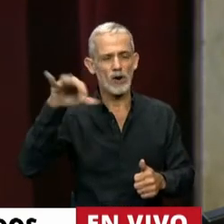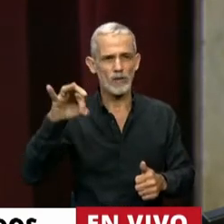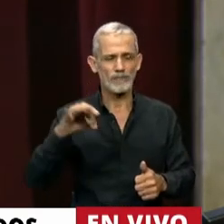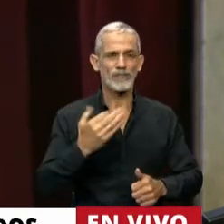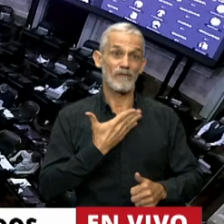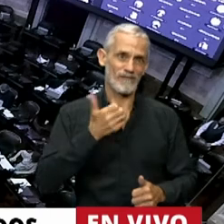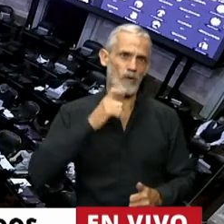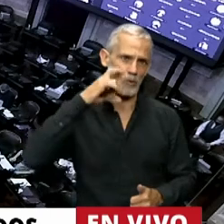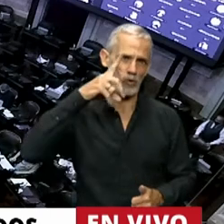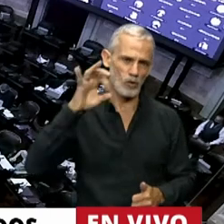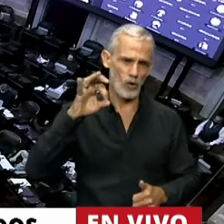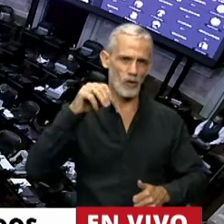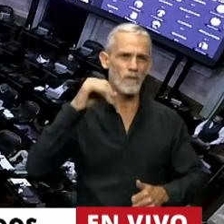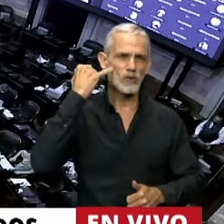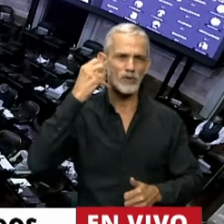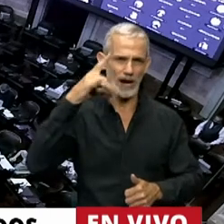Moyano.